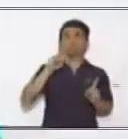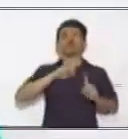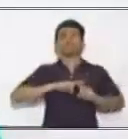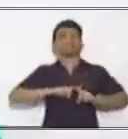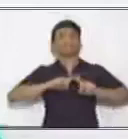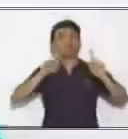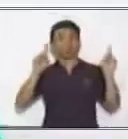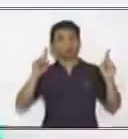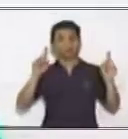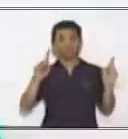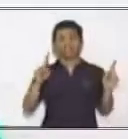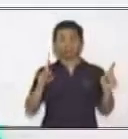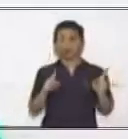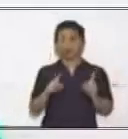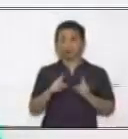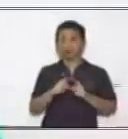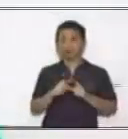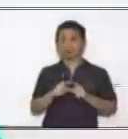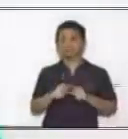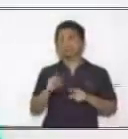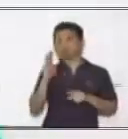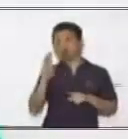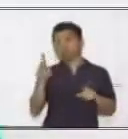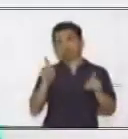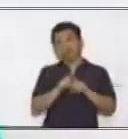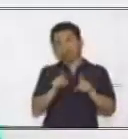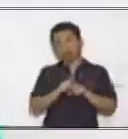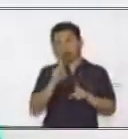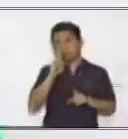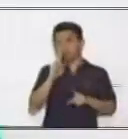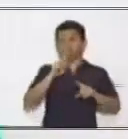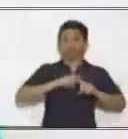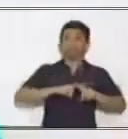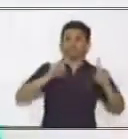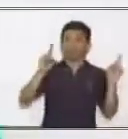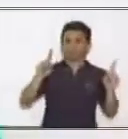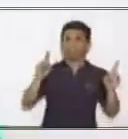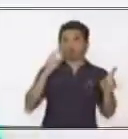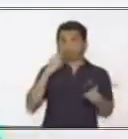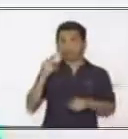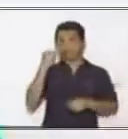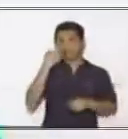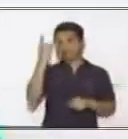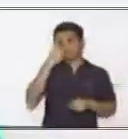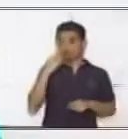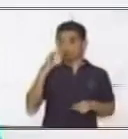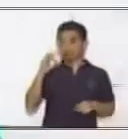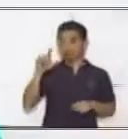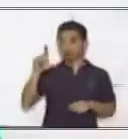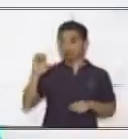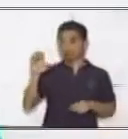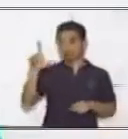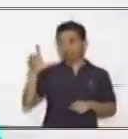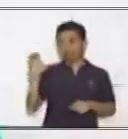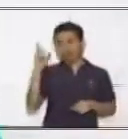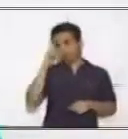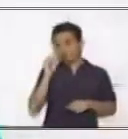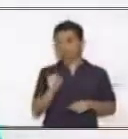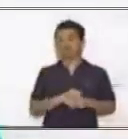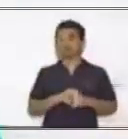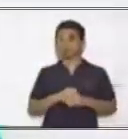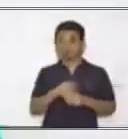menor, pero hay dos iguales y uno distinto. Ese es el isósceles. ¿Sí? Formamos